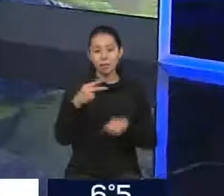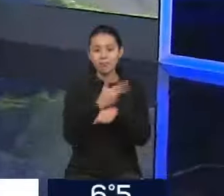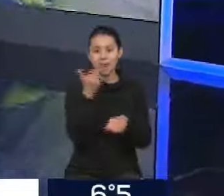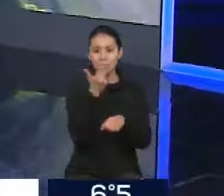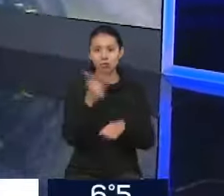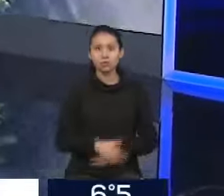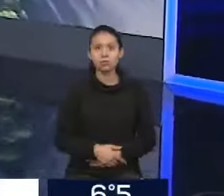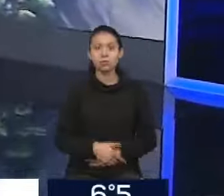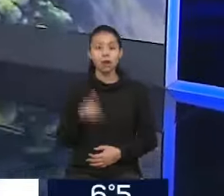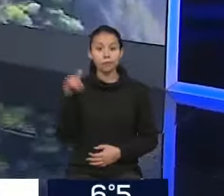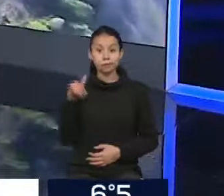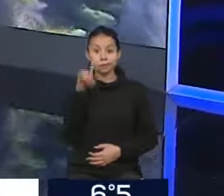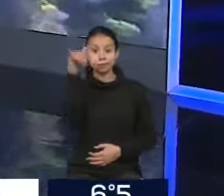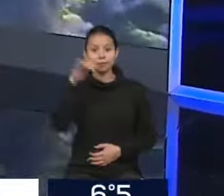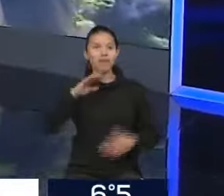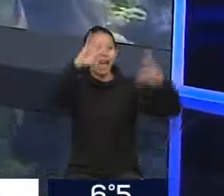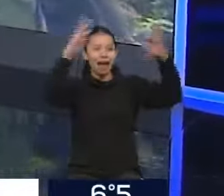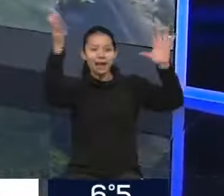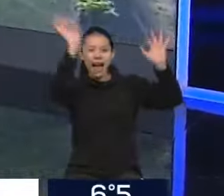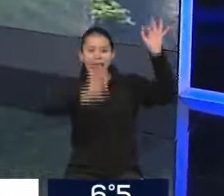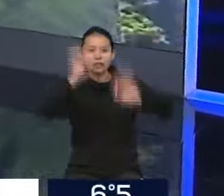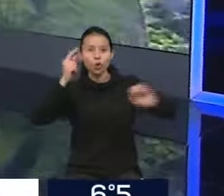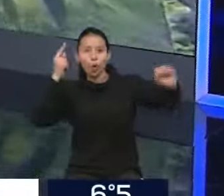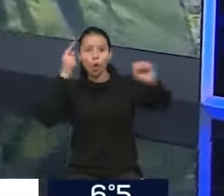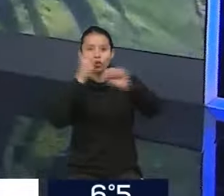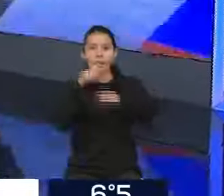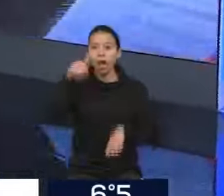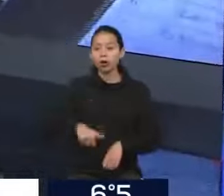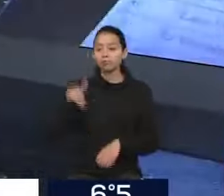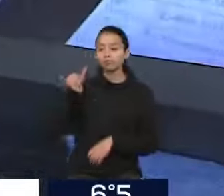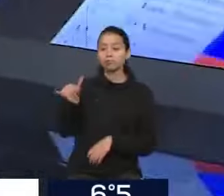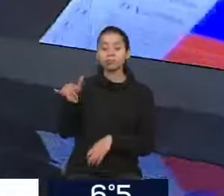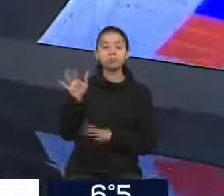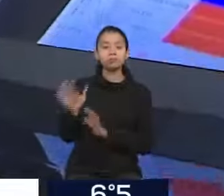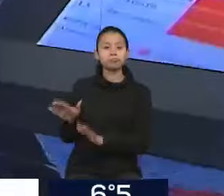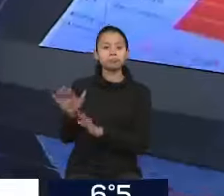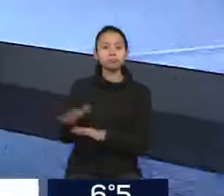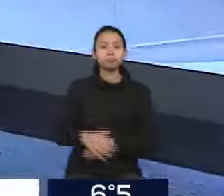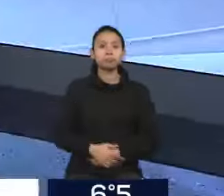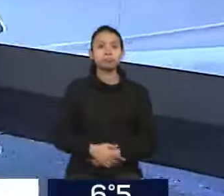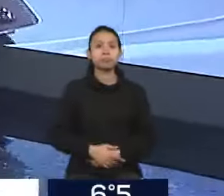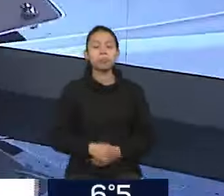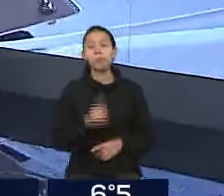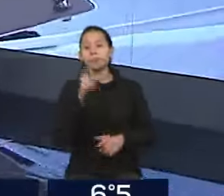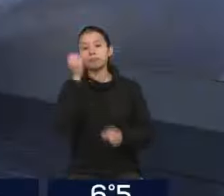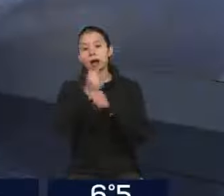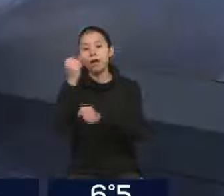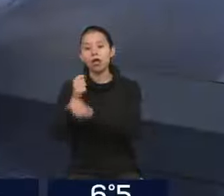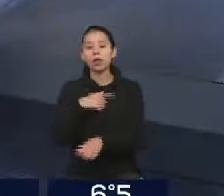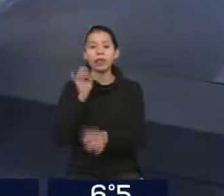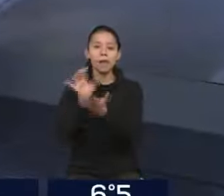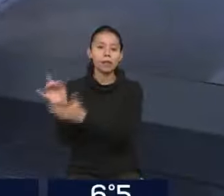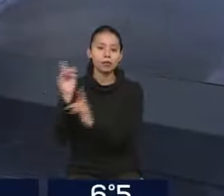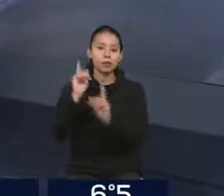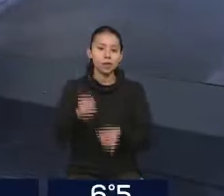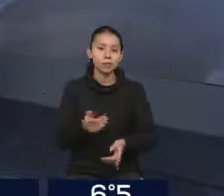hizo hoy, parados en un hangar, la empresa sin piloto, fueron despedidos e indemnizados. Sí. Y una idea que surge desde el sur. A ver, vamos a tratar de